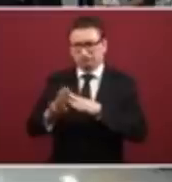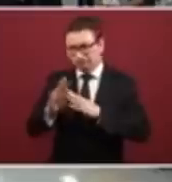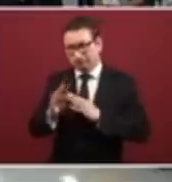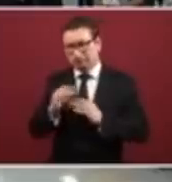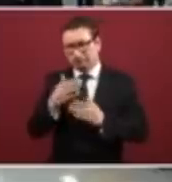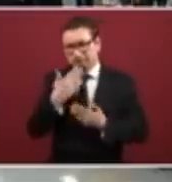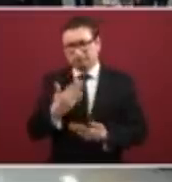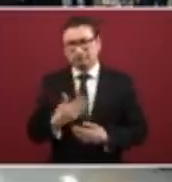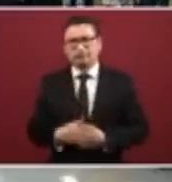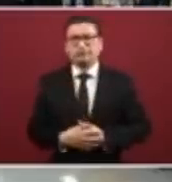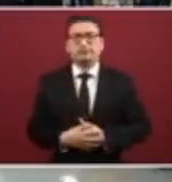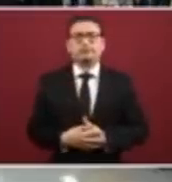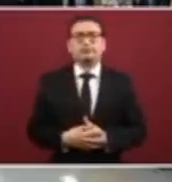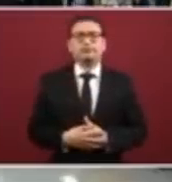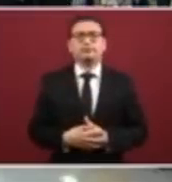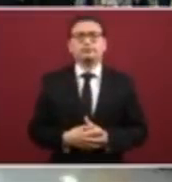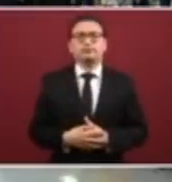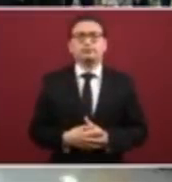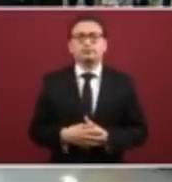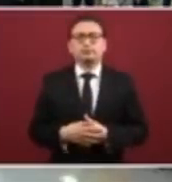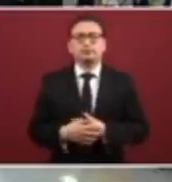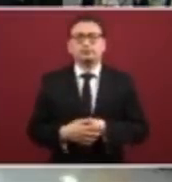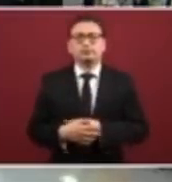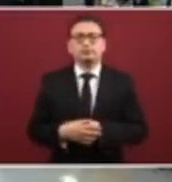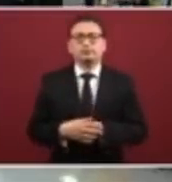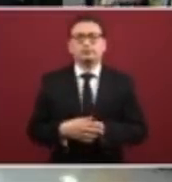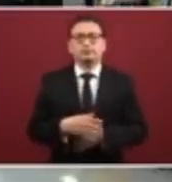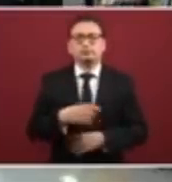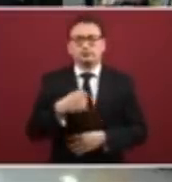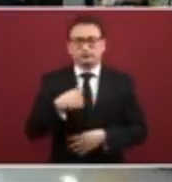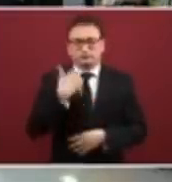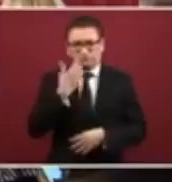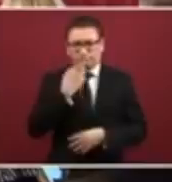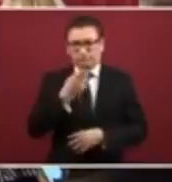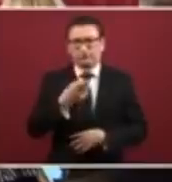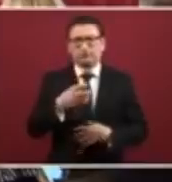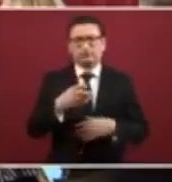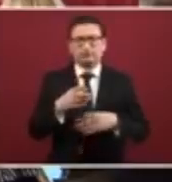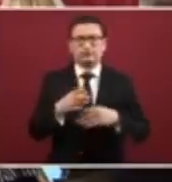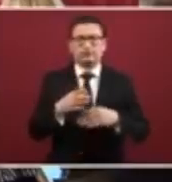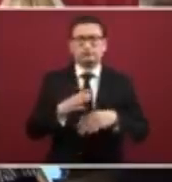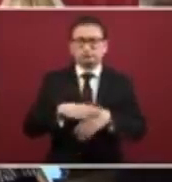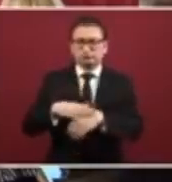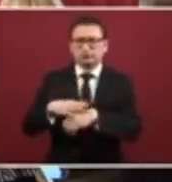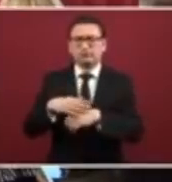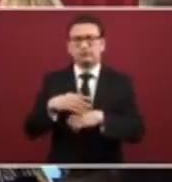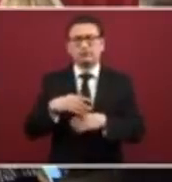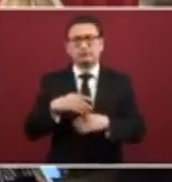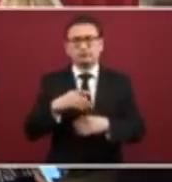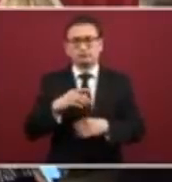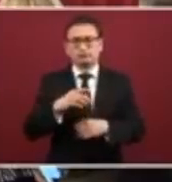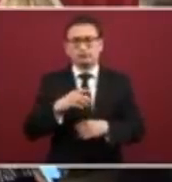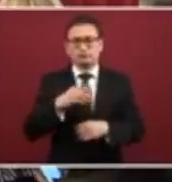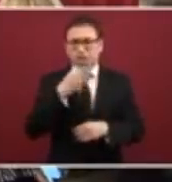que es permanente la comunicación con el gobierno de Estados Unidos.